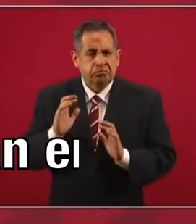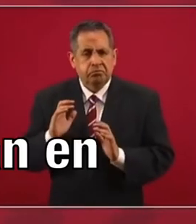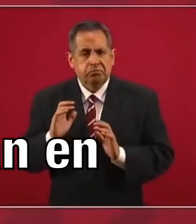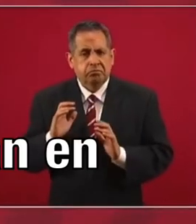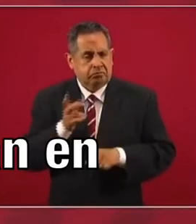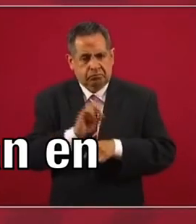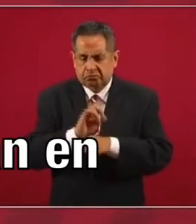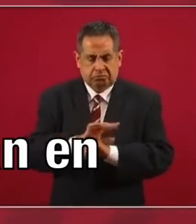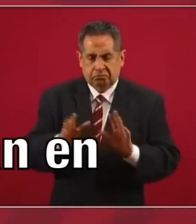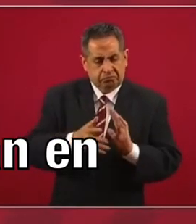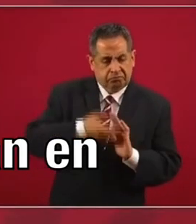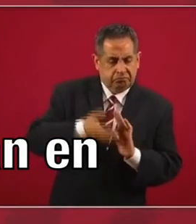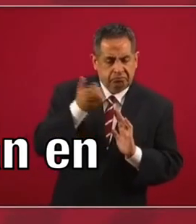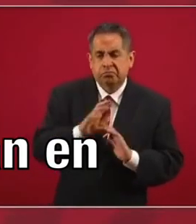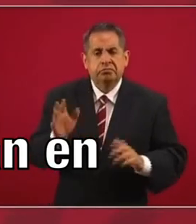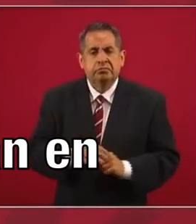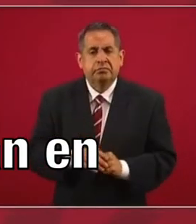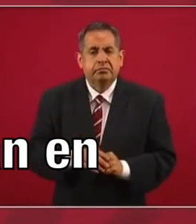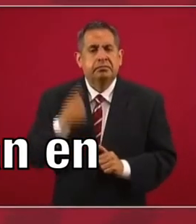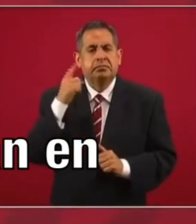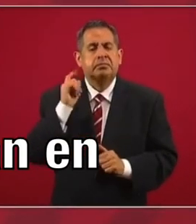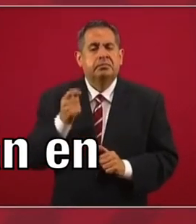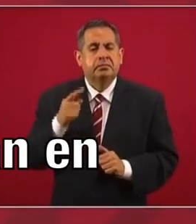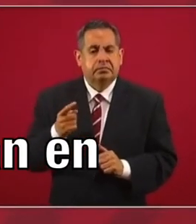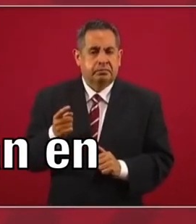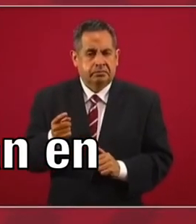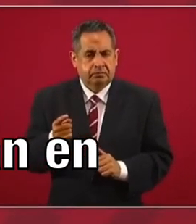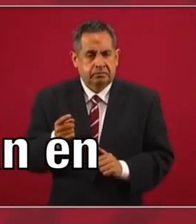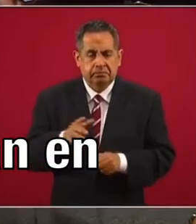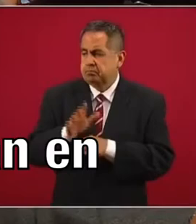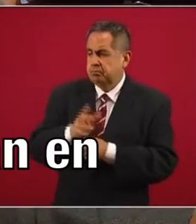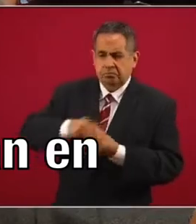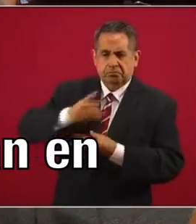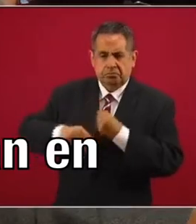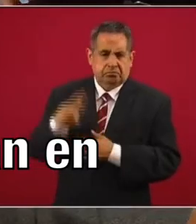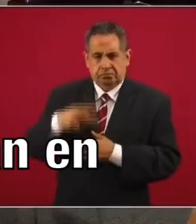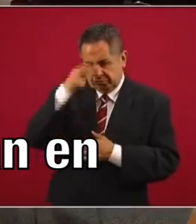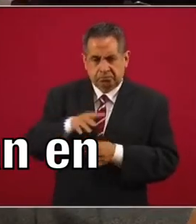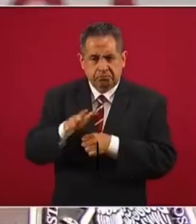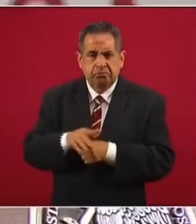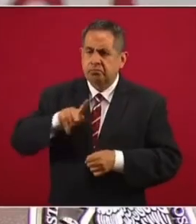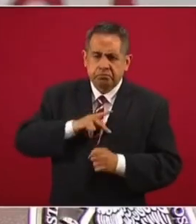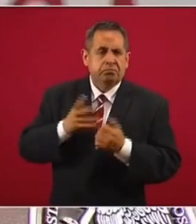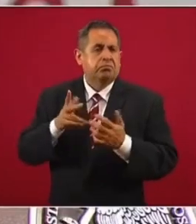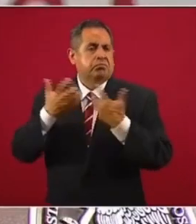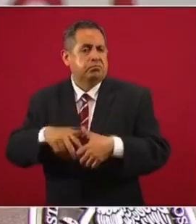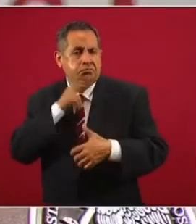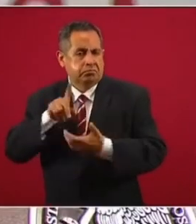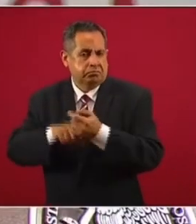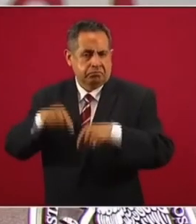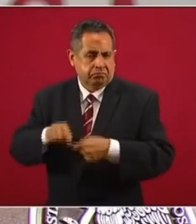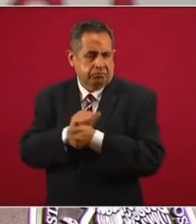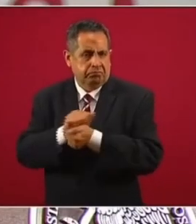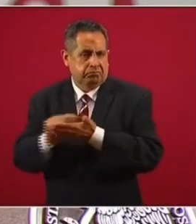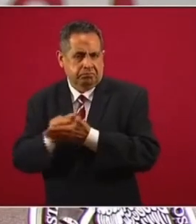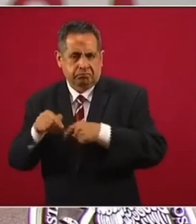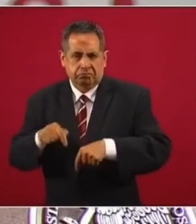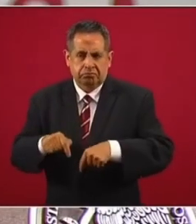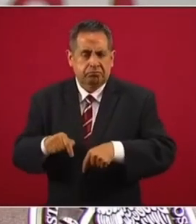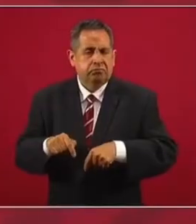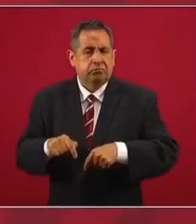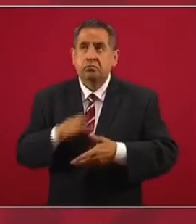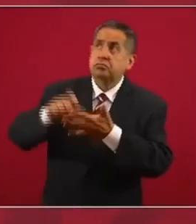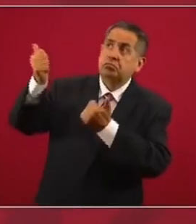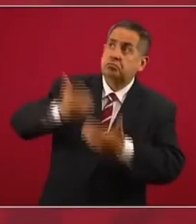barriles diarios para la autosuficiencia, para nuestras refinerías, y no